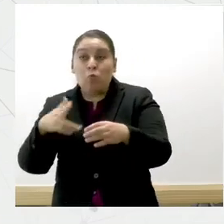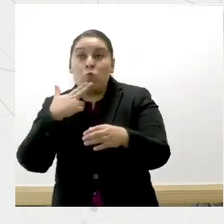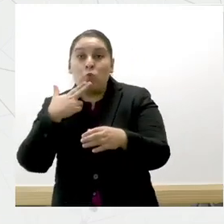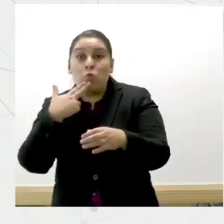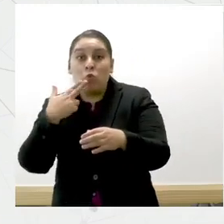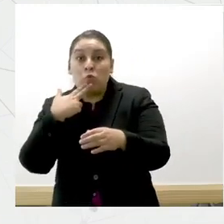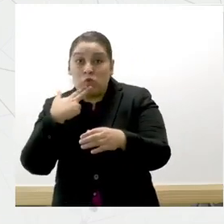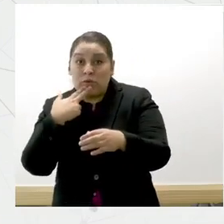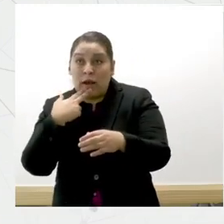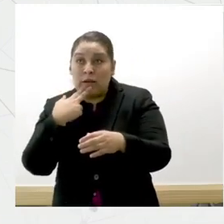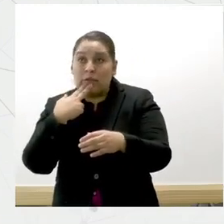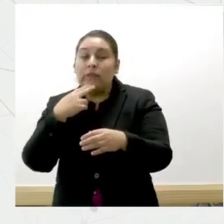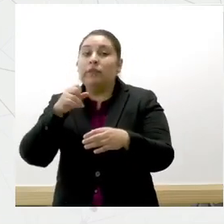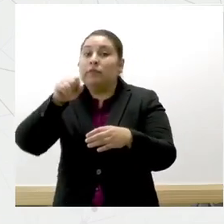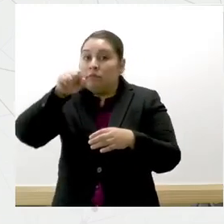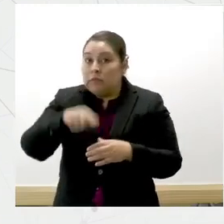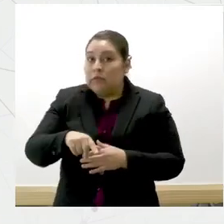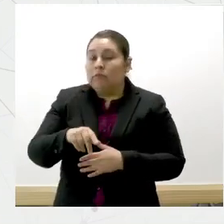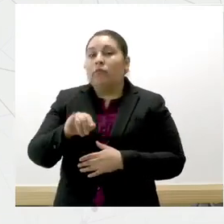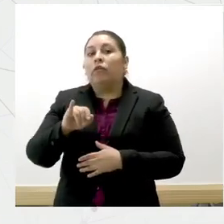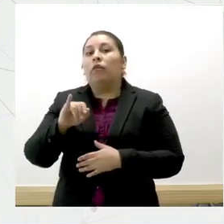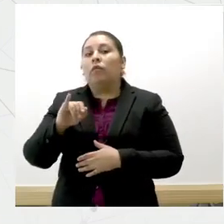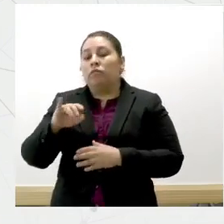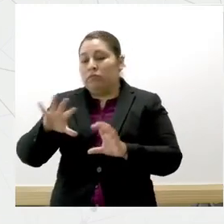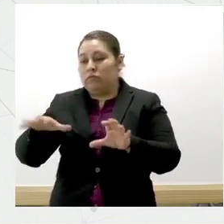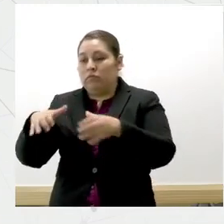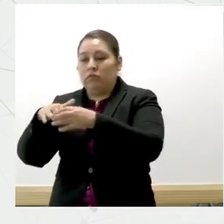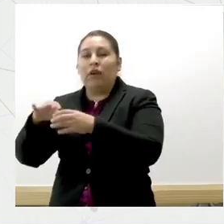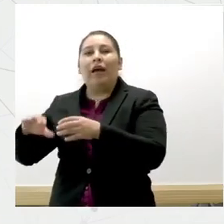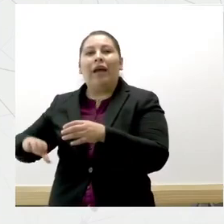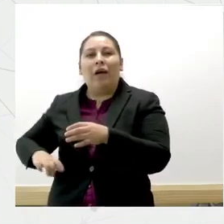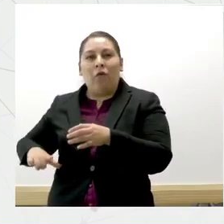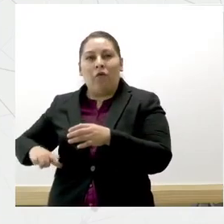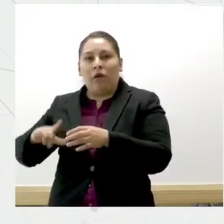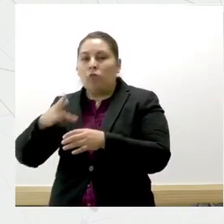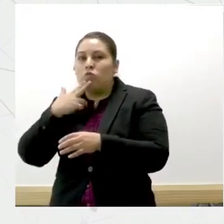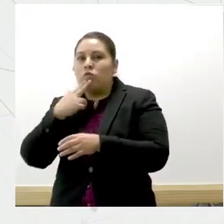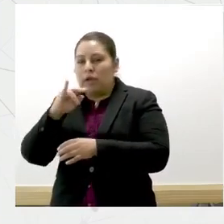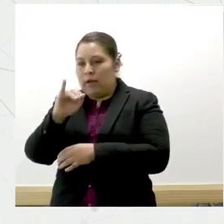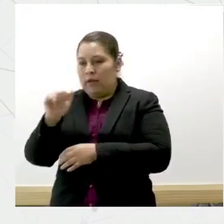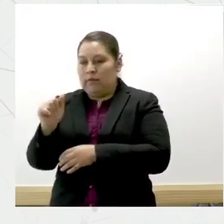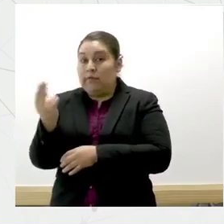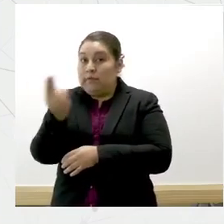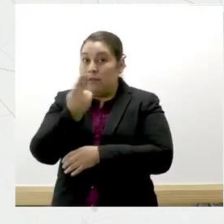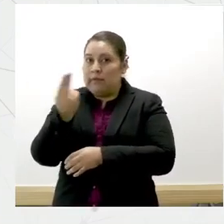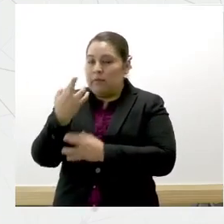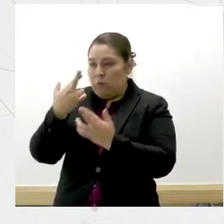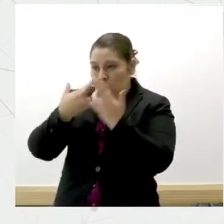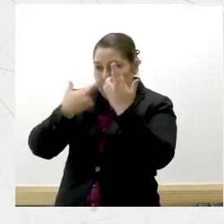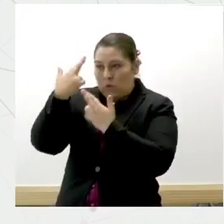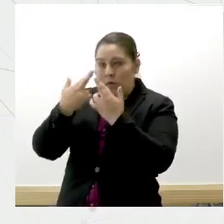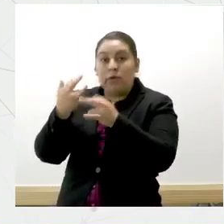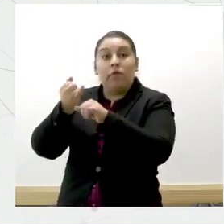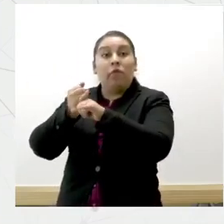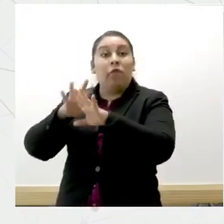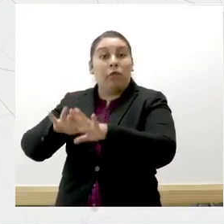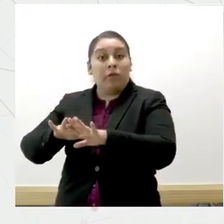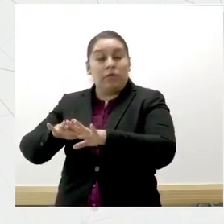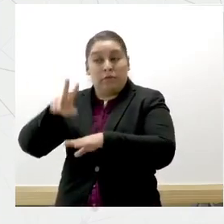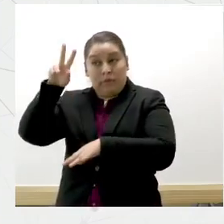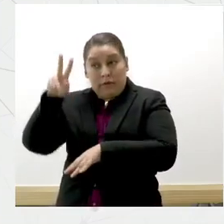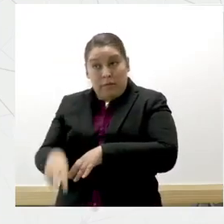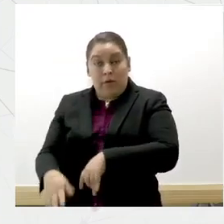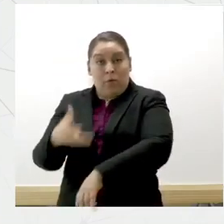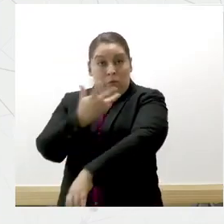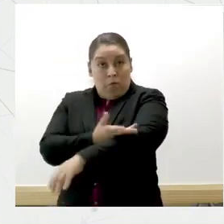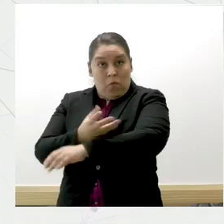decisiones, tenemos que asegurarnos que hay que aplicar criterios de minimización de sesgos, de transparencia, de rendición de cuentas con la